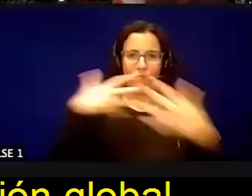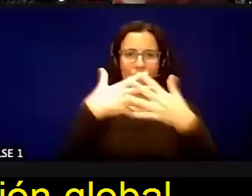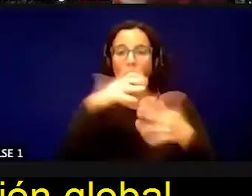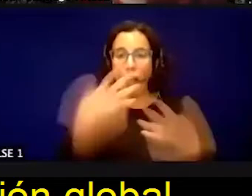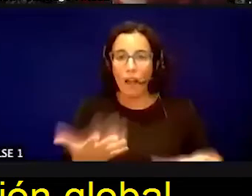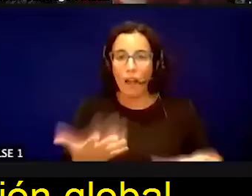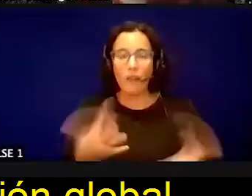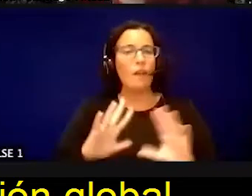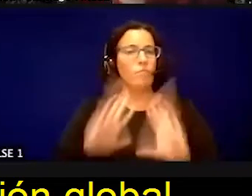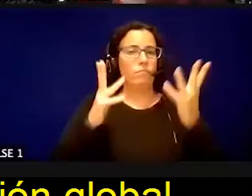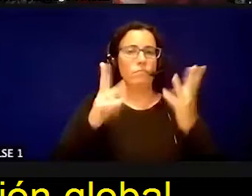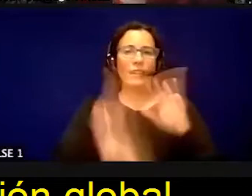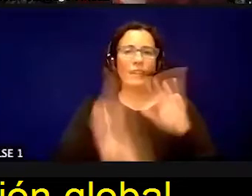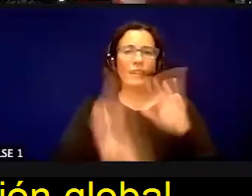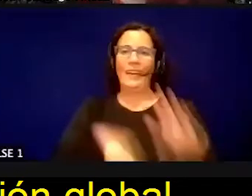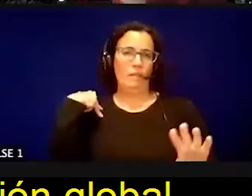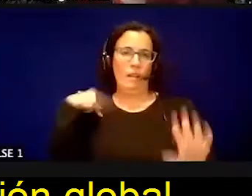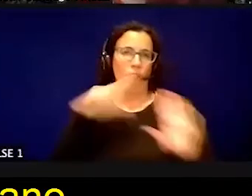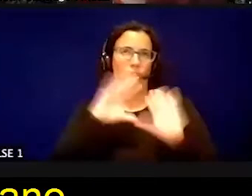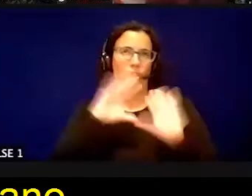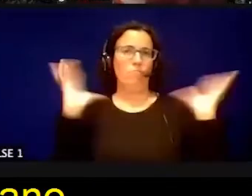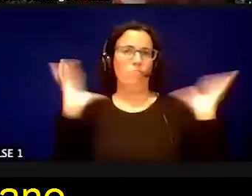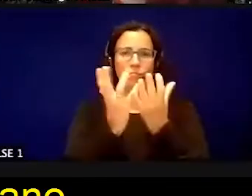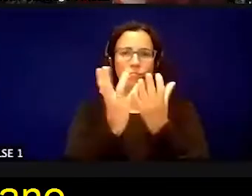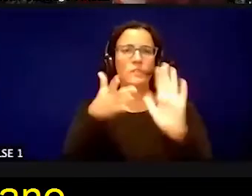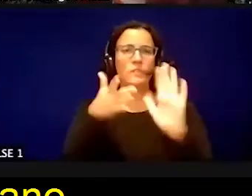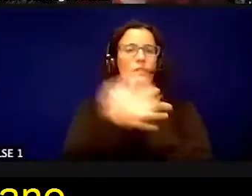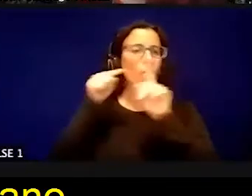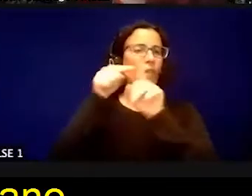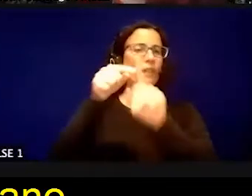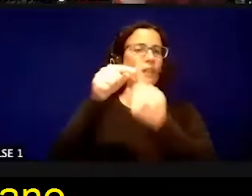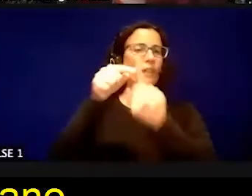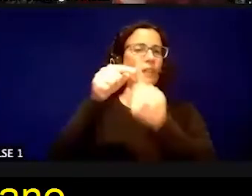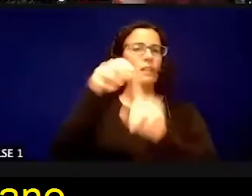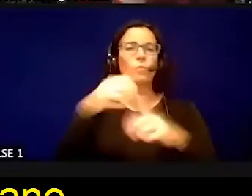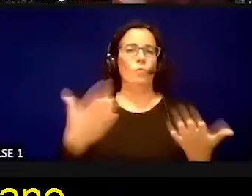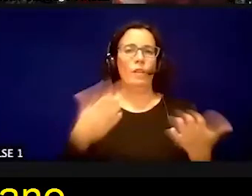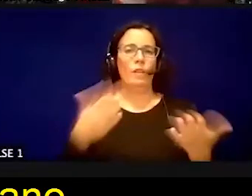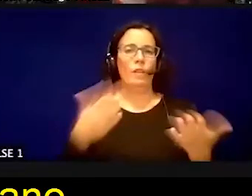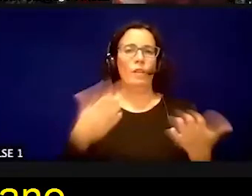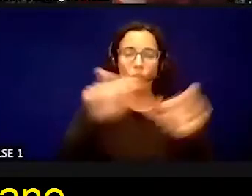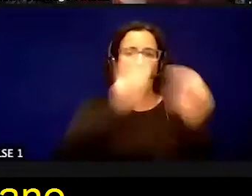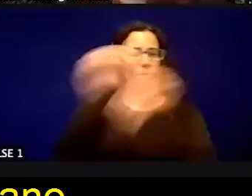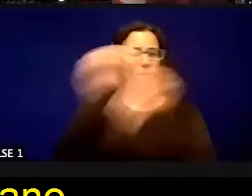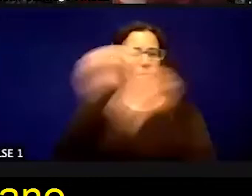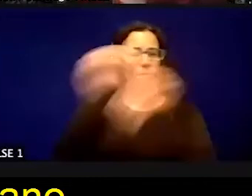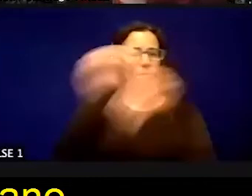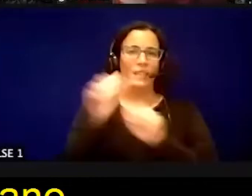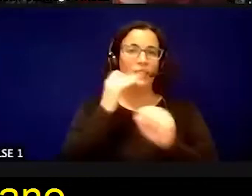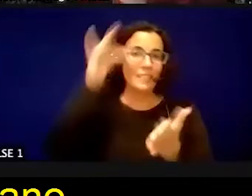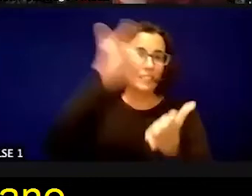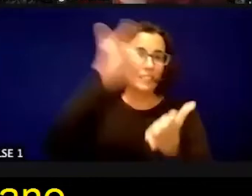global que por supuesto tiene como objetivo primordial proteger al ser humano frente a posibles ataques como el sufrido por